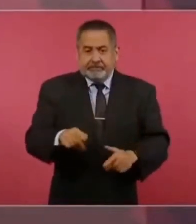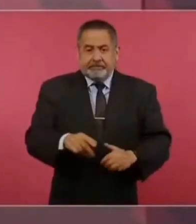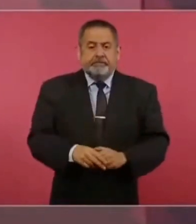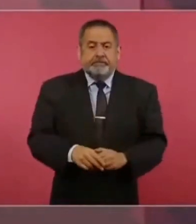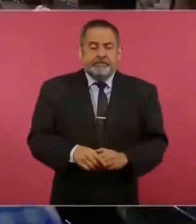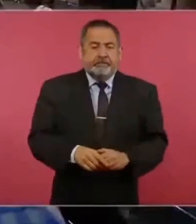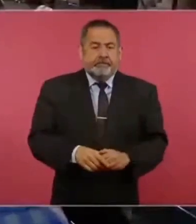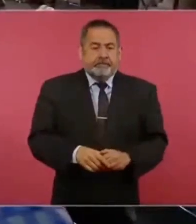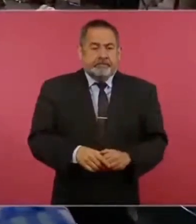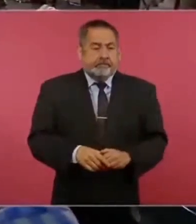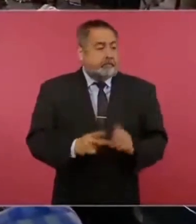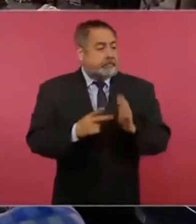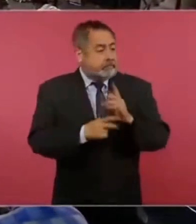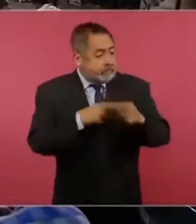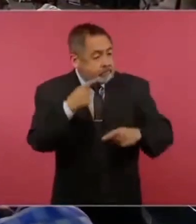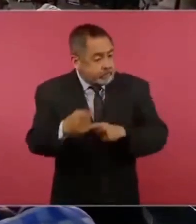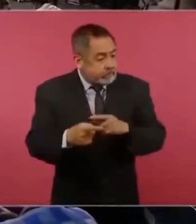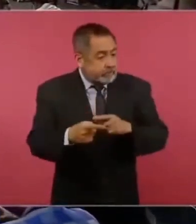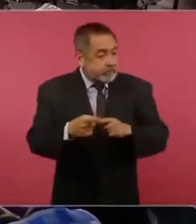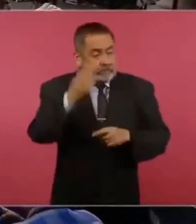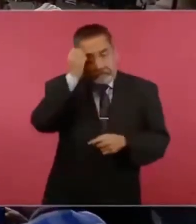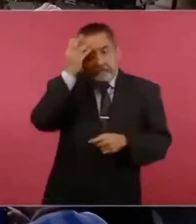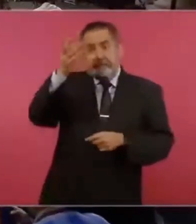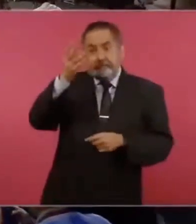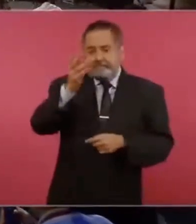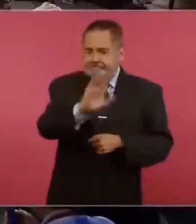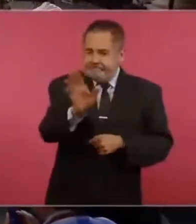Pues eso no, se debe de olvidar.